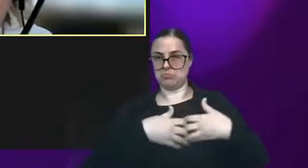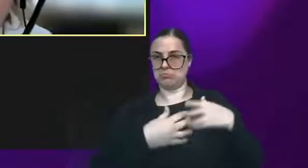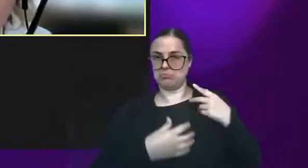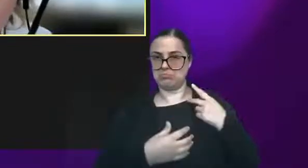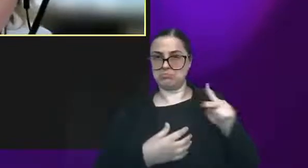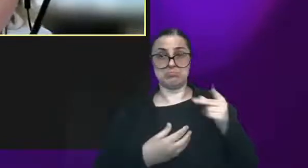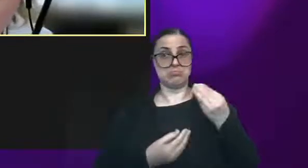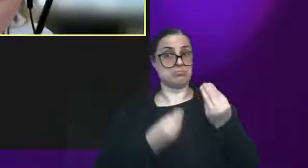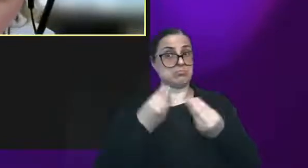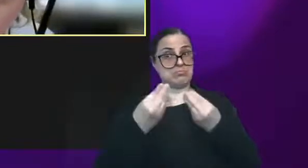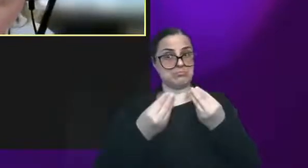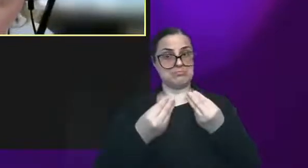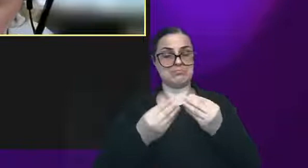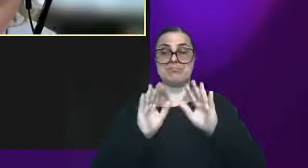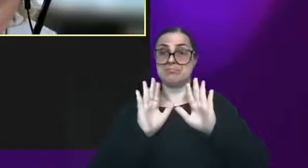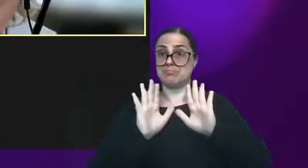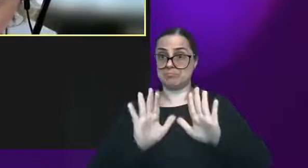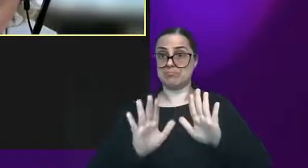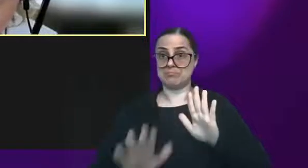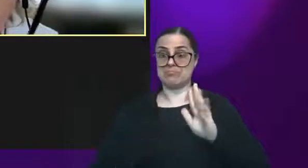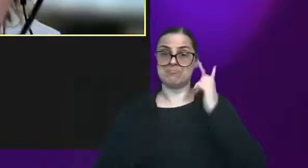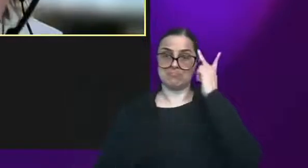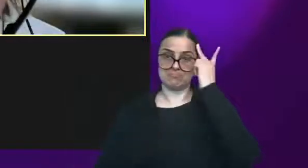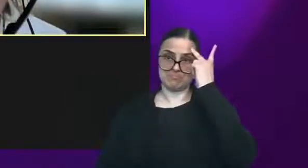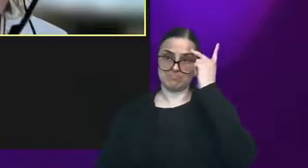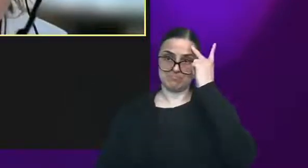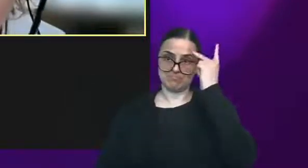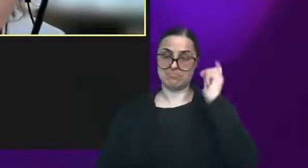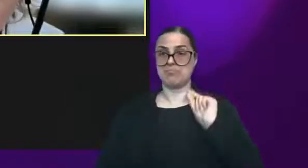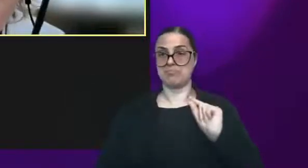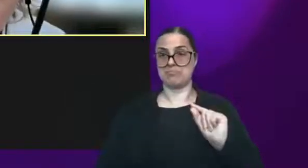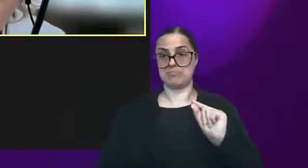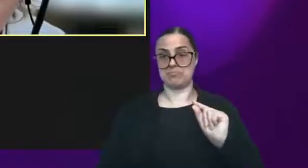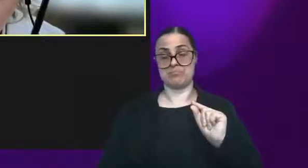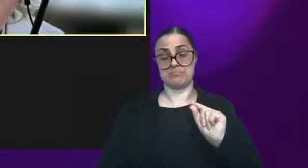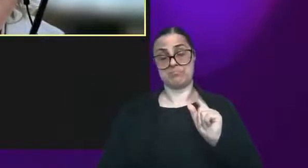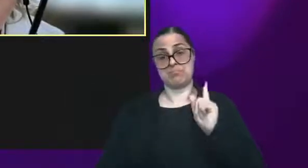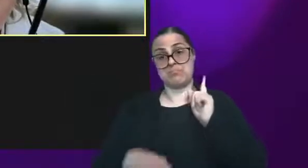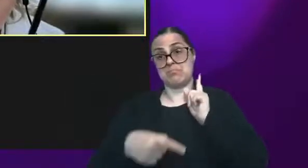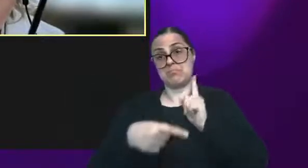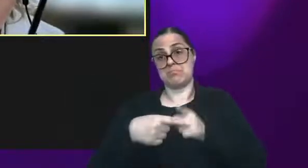nosotros siendo un centro ENETS,